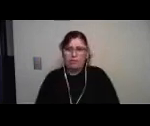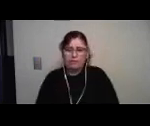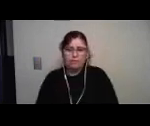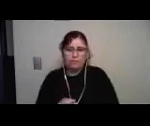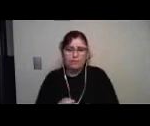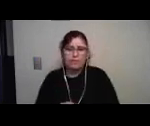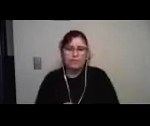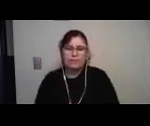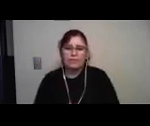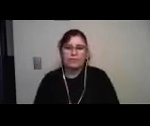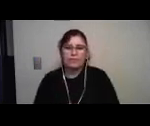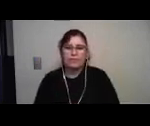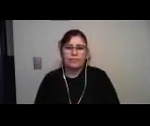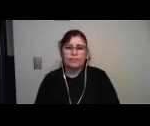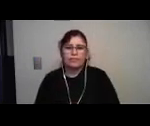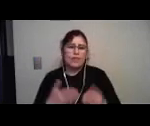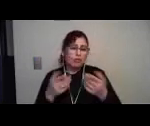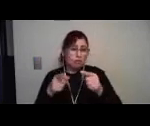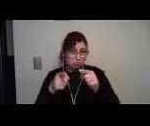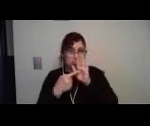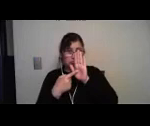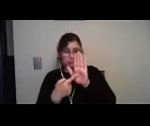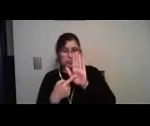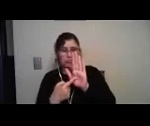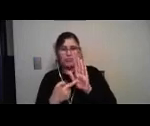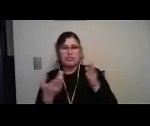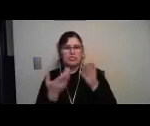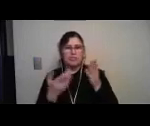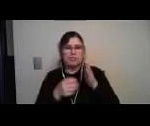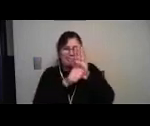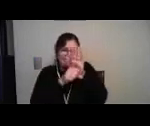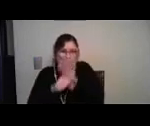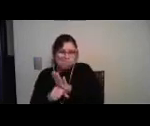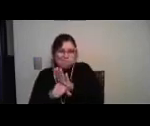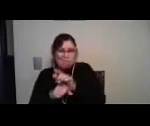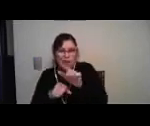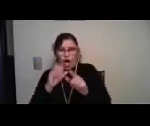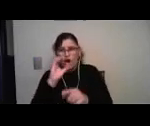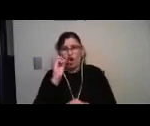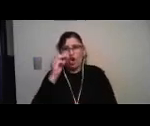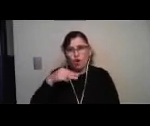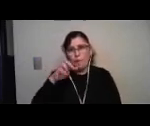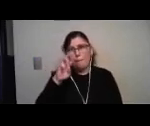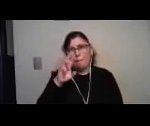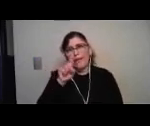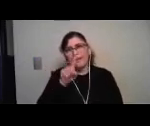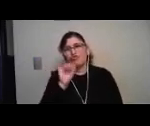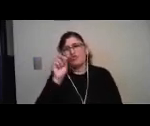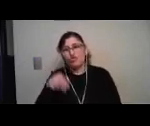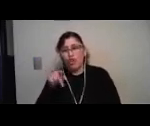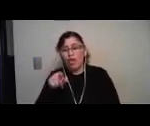¿ya? En la imagen se pueden ver, ¿cierto?, cómo hay una compresión del nervio aquí que finalmente va a desencadenar